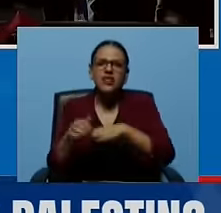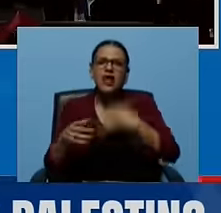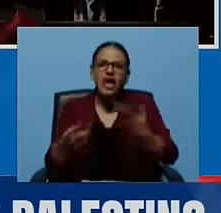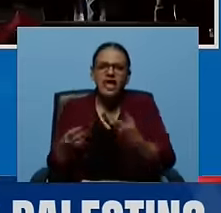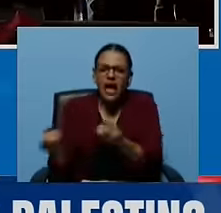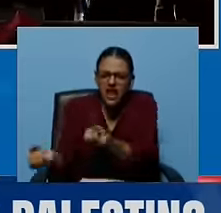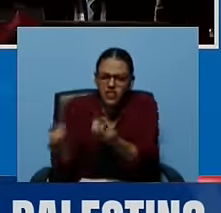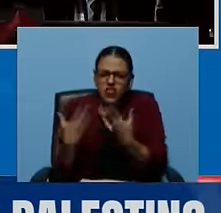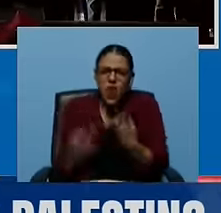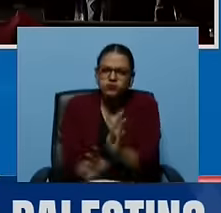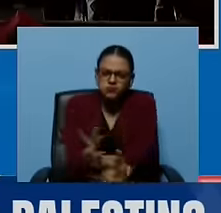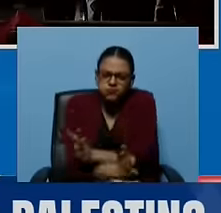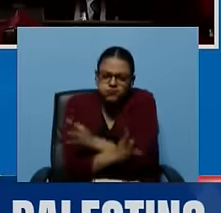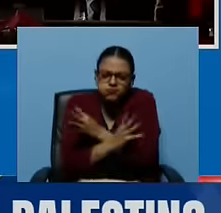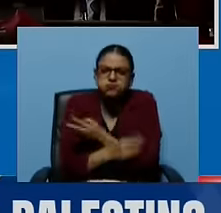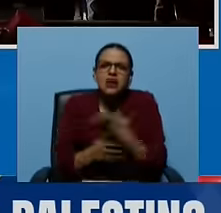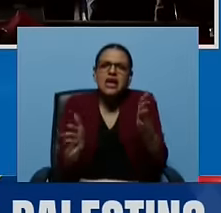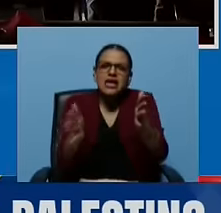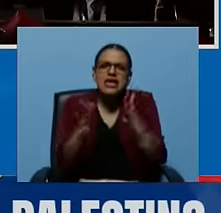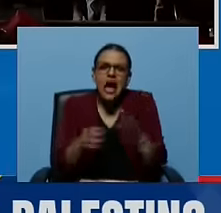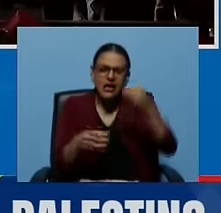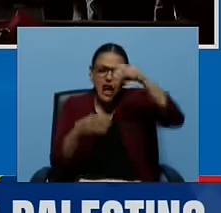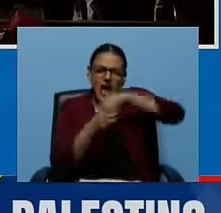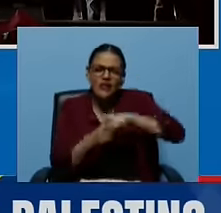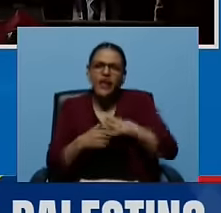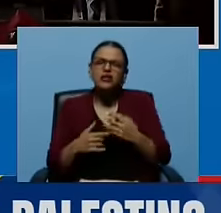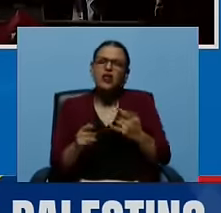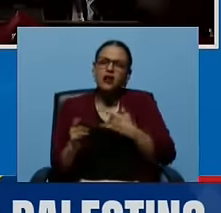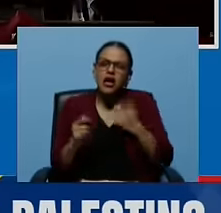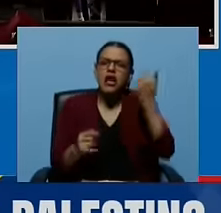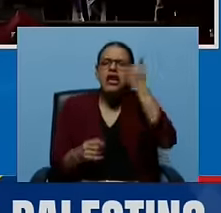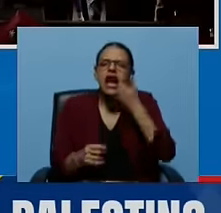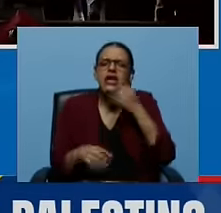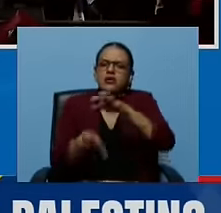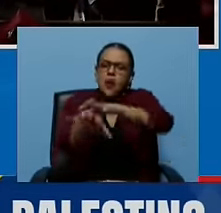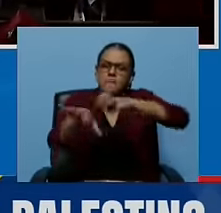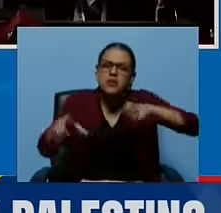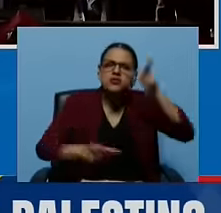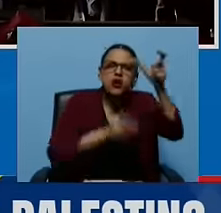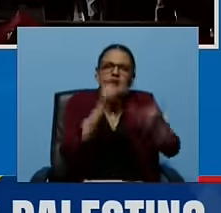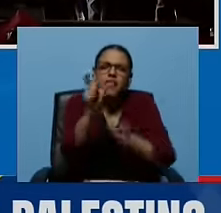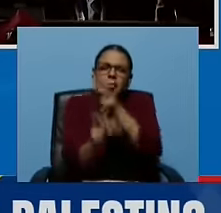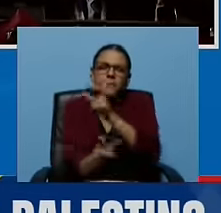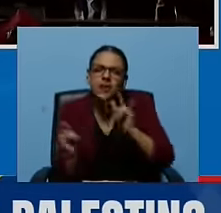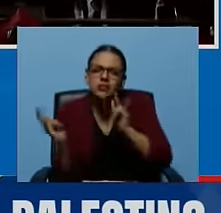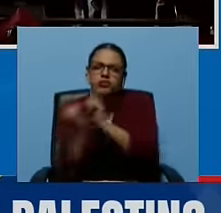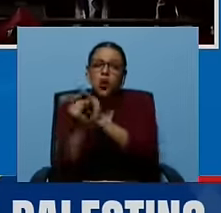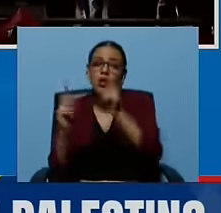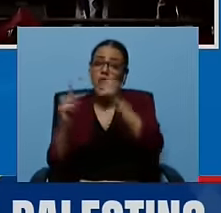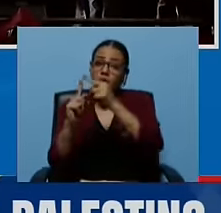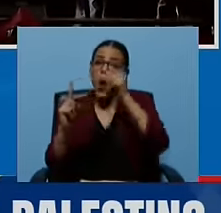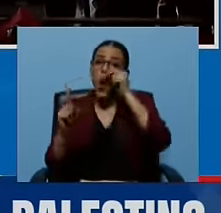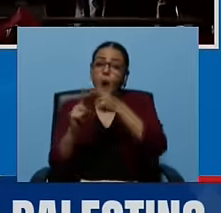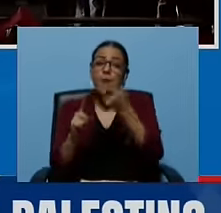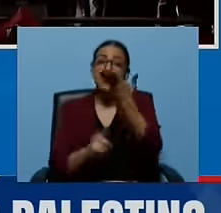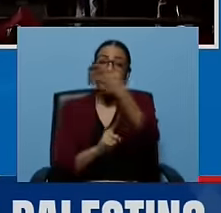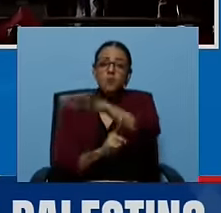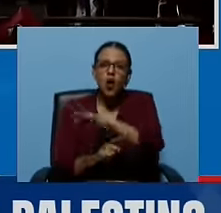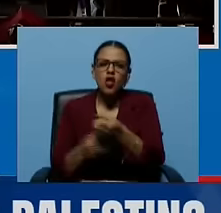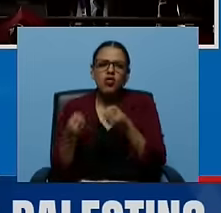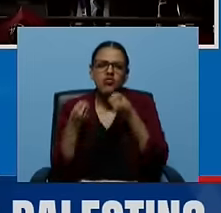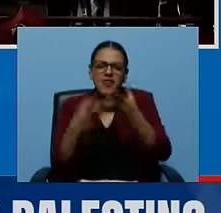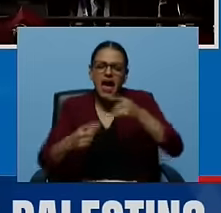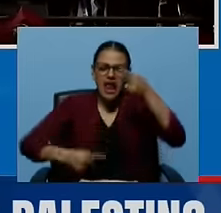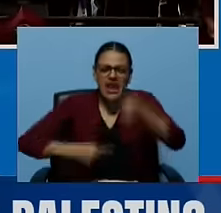conmocionó y ganó el cariño de millones de personas. Sayed Hassan Nasrallah deja un legado